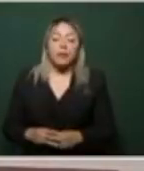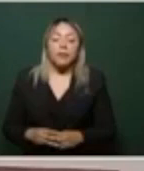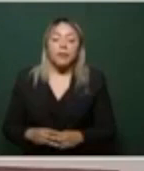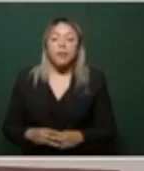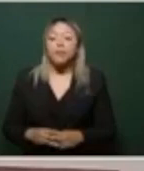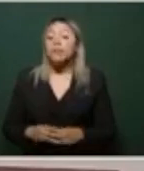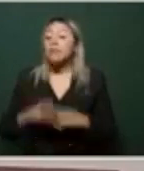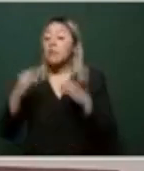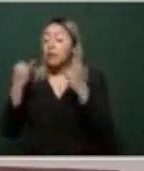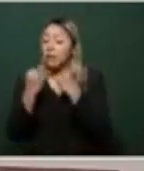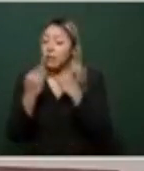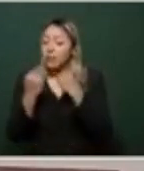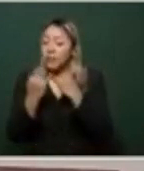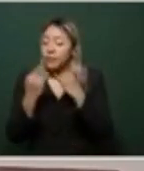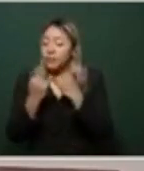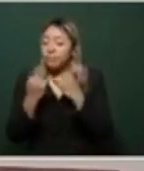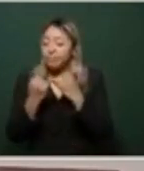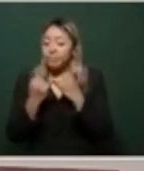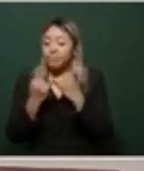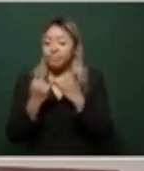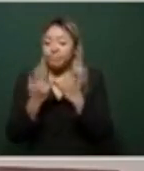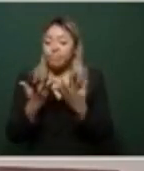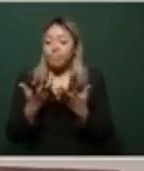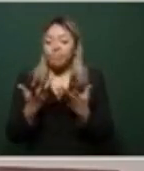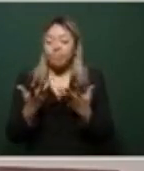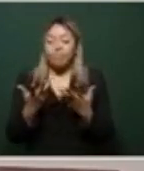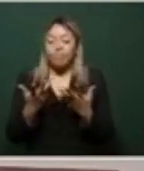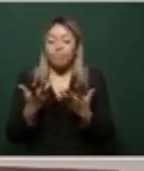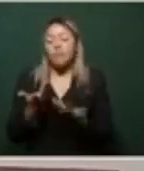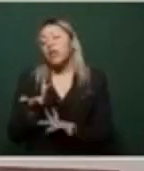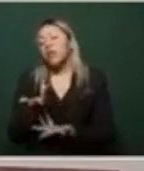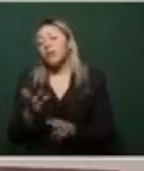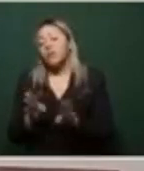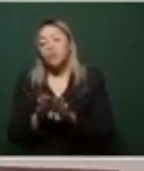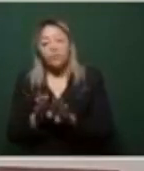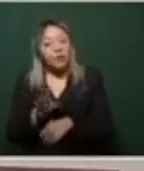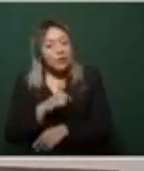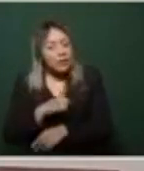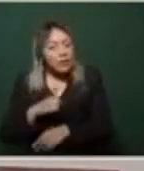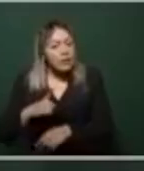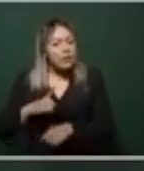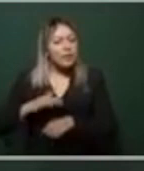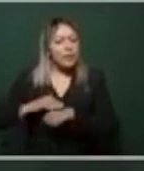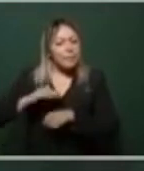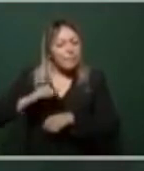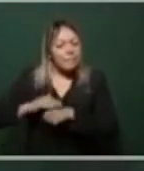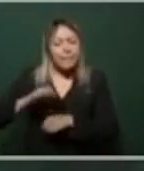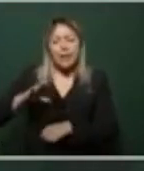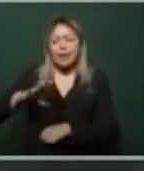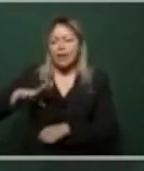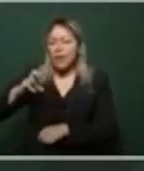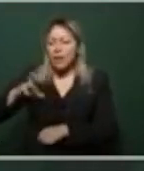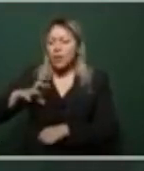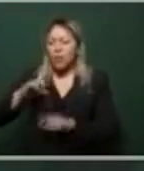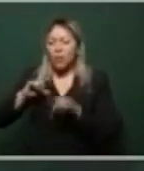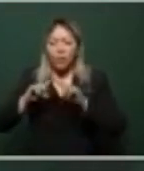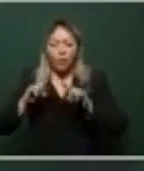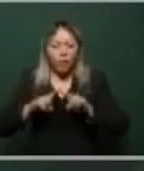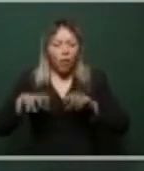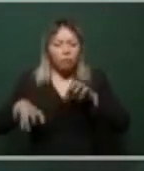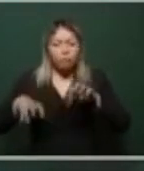Y tenemos que seguir trabajando en las comunidades para